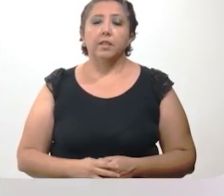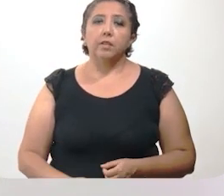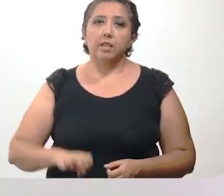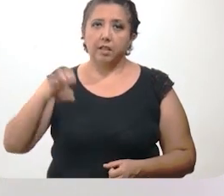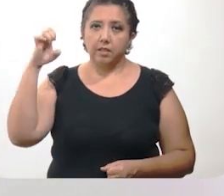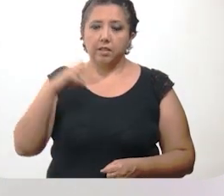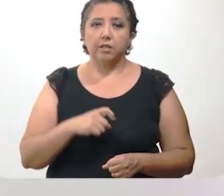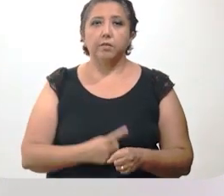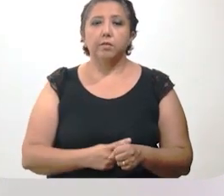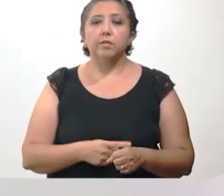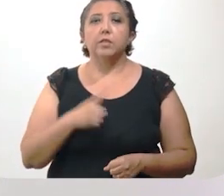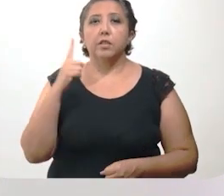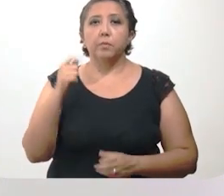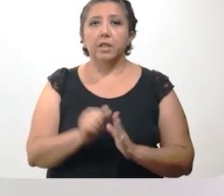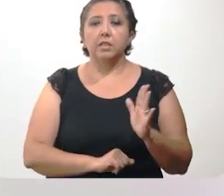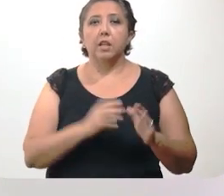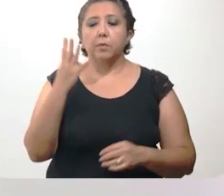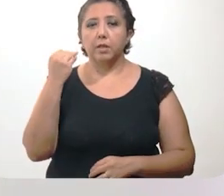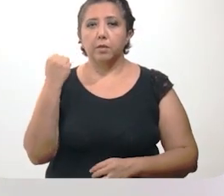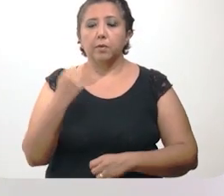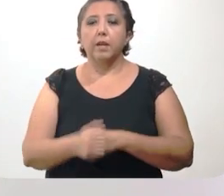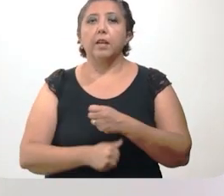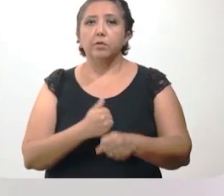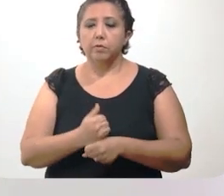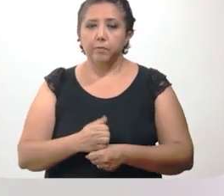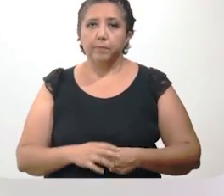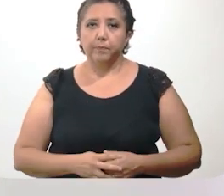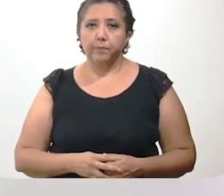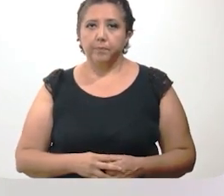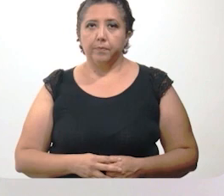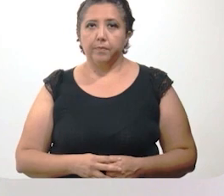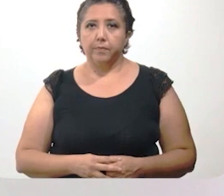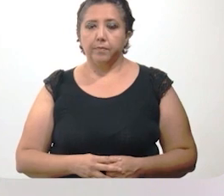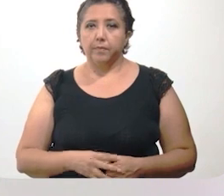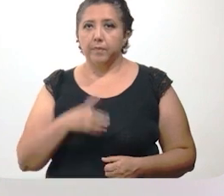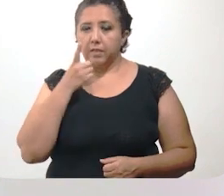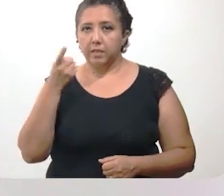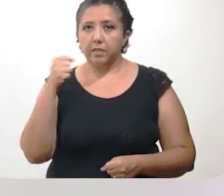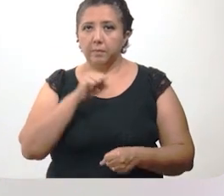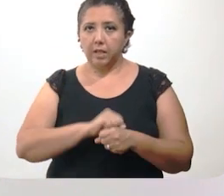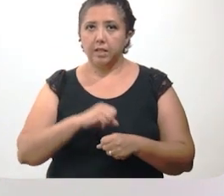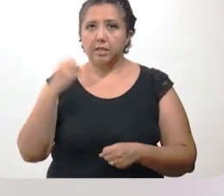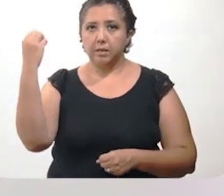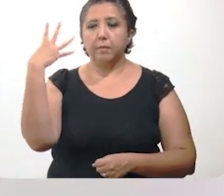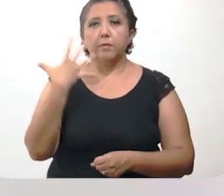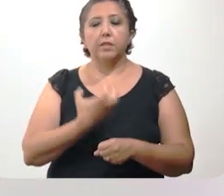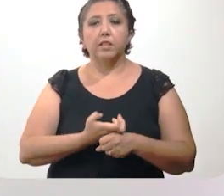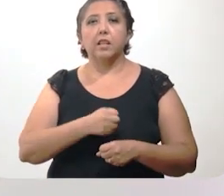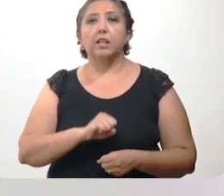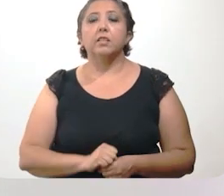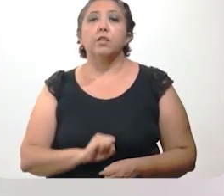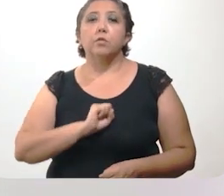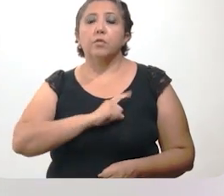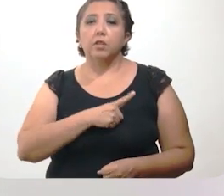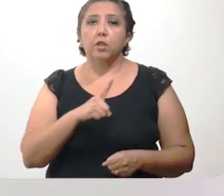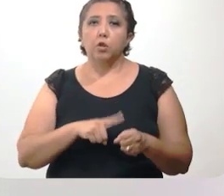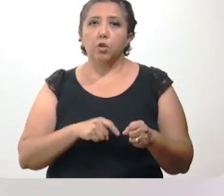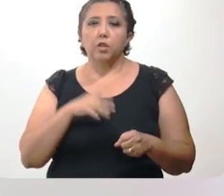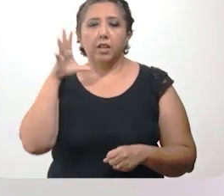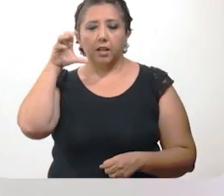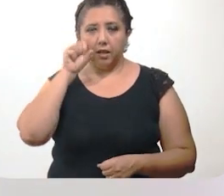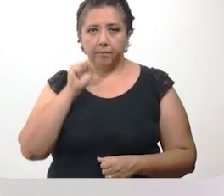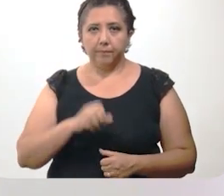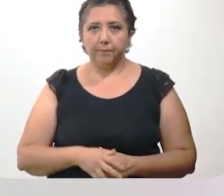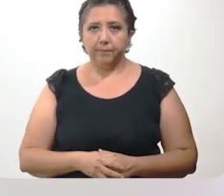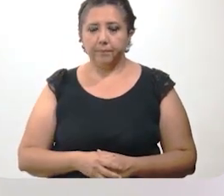El rango de edad de los casos es de un mes a 99 años. Los indicadores semanales del semáforo estatal de salud marcan